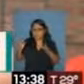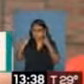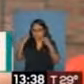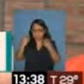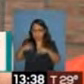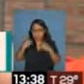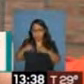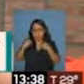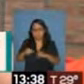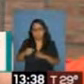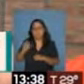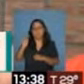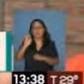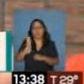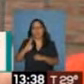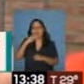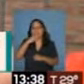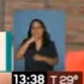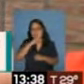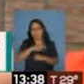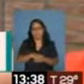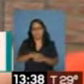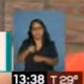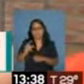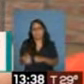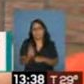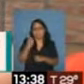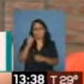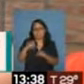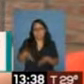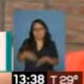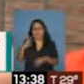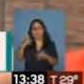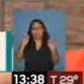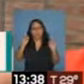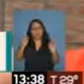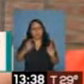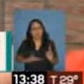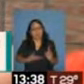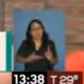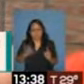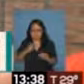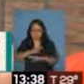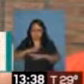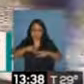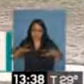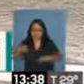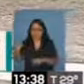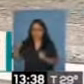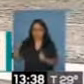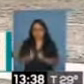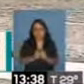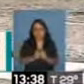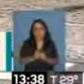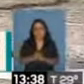los chicos la han hecho en el club Atlético l edema que fue una iniciativa de de los profesores acompañando nosotros y en lo que se